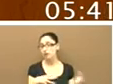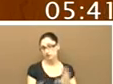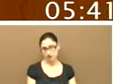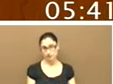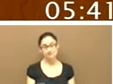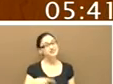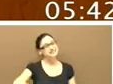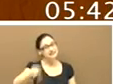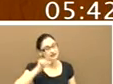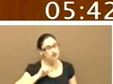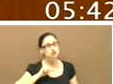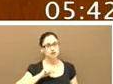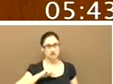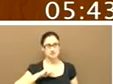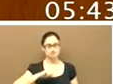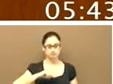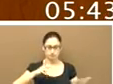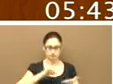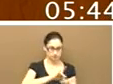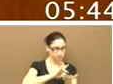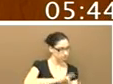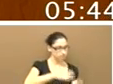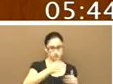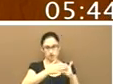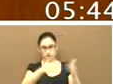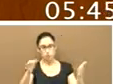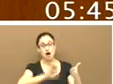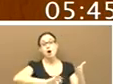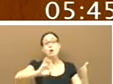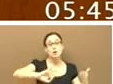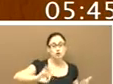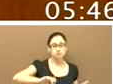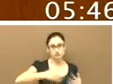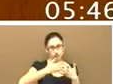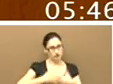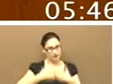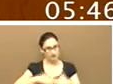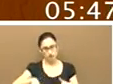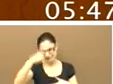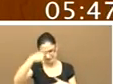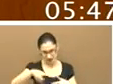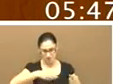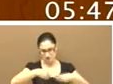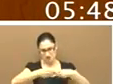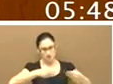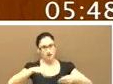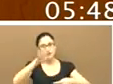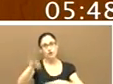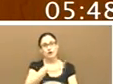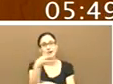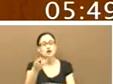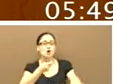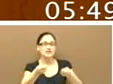están promovidas por la directiva de servicios tanto en la apertura como en el funcionamiento que como saben flexibiliza la regulación de los horarios